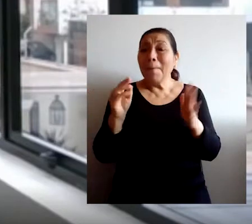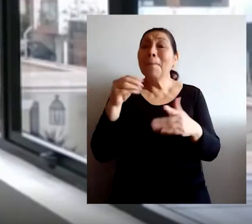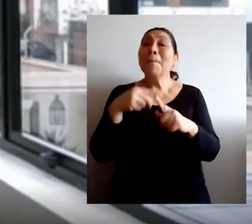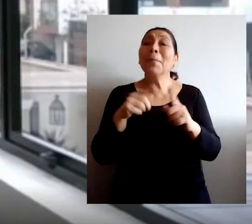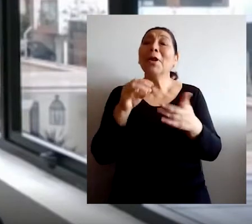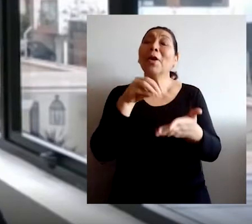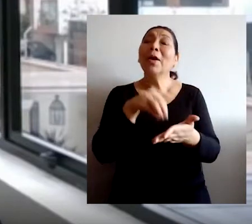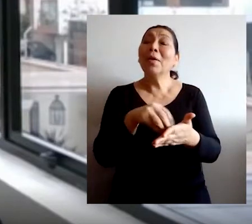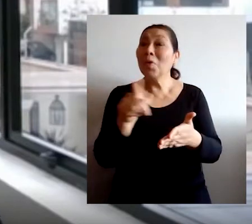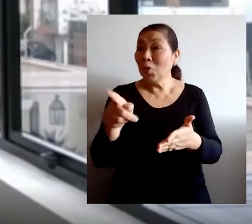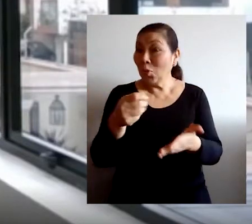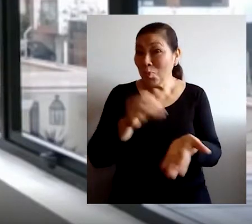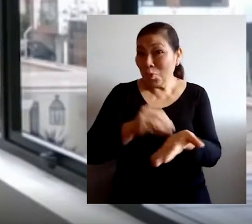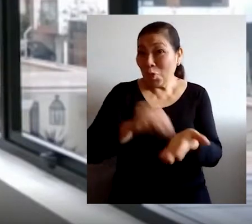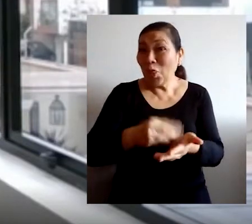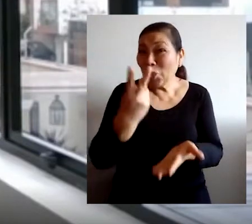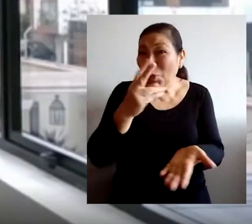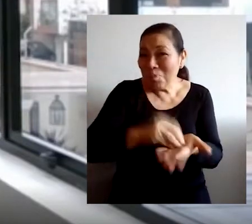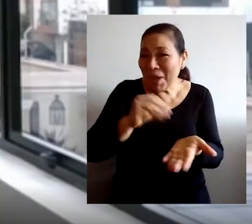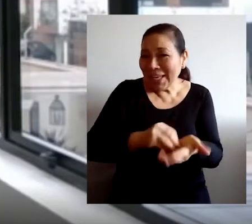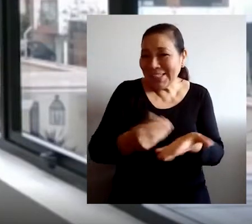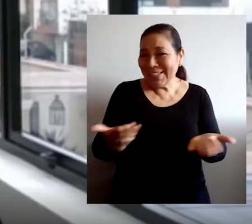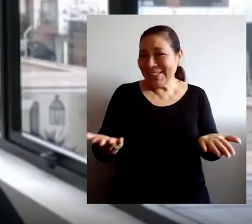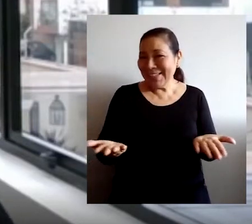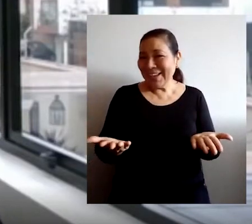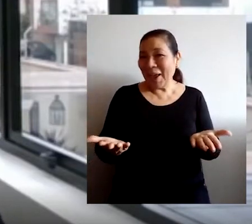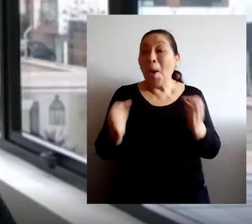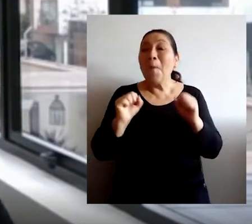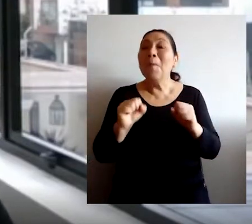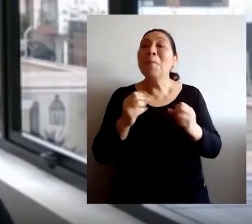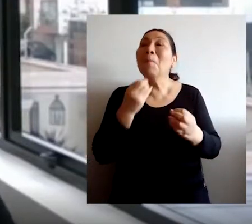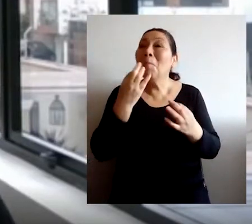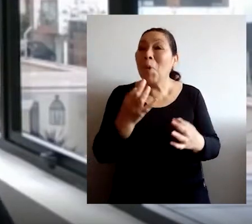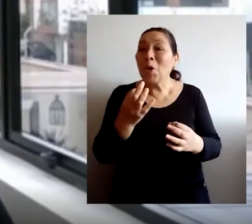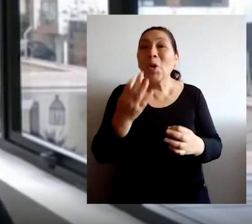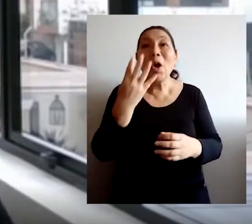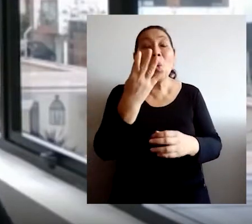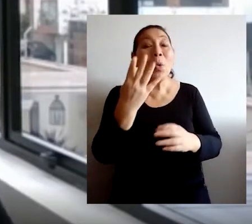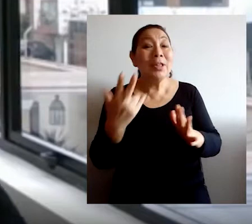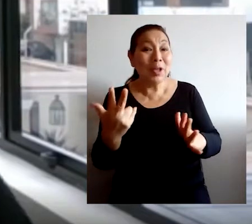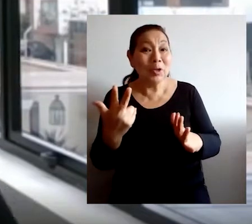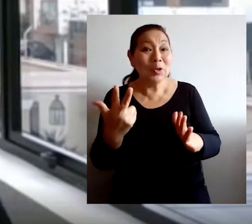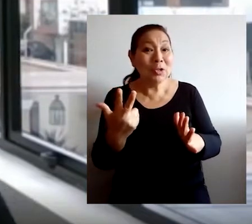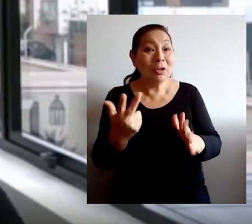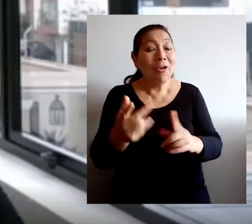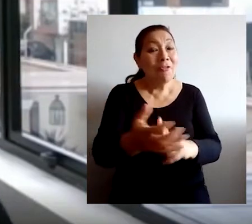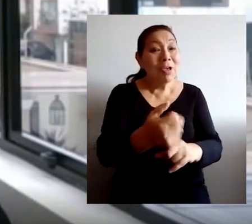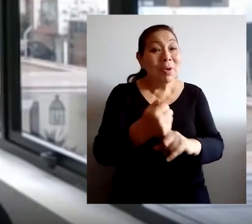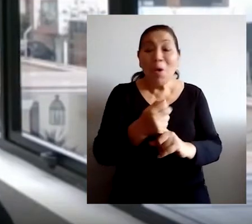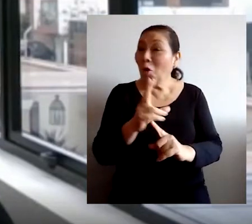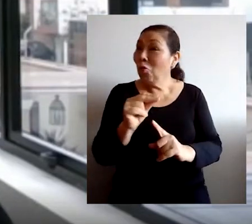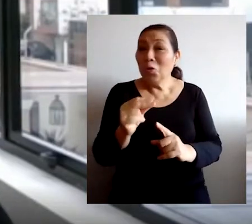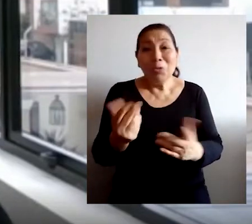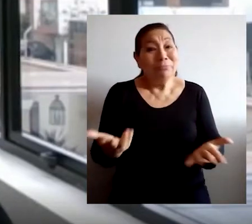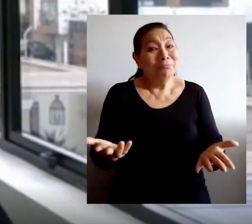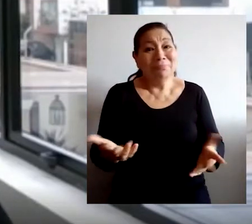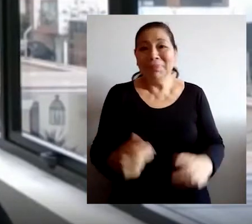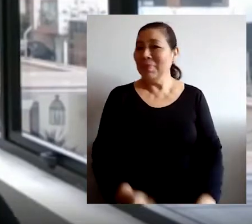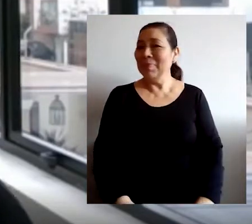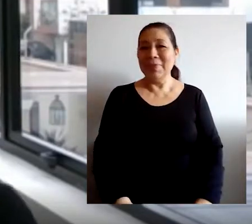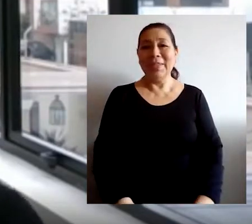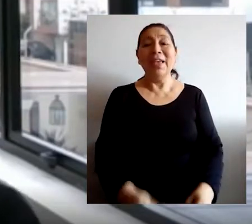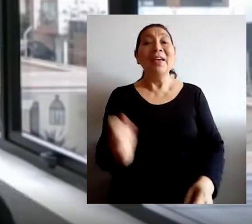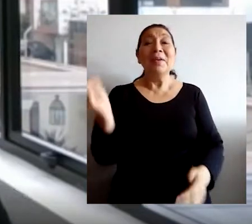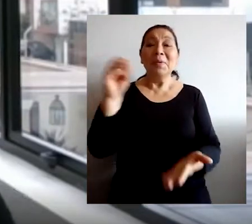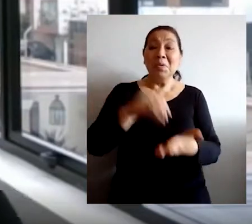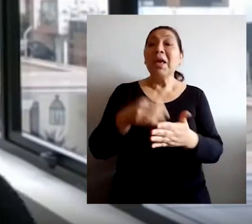fundado, será de ella dos veces, pues. Porque siempre fue de ella desde el 48, la confiscación no la afecta,